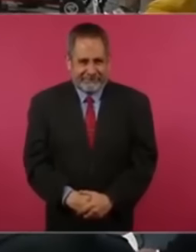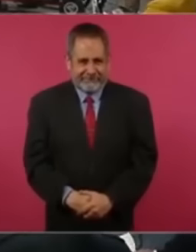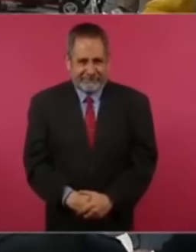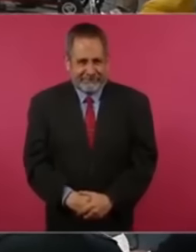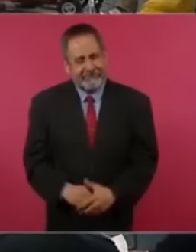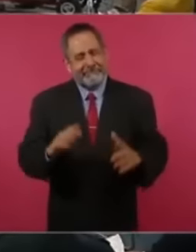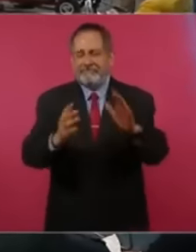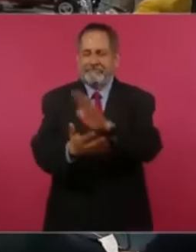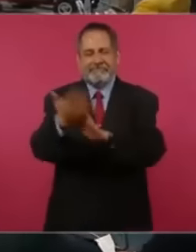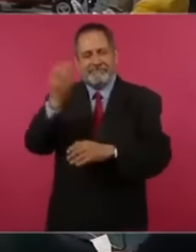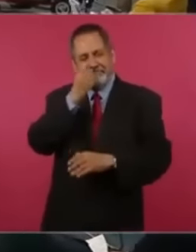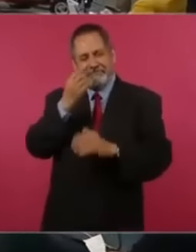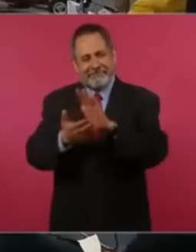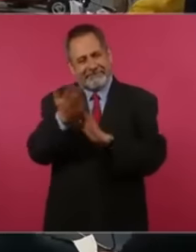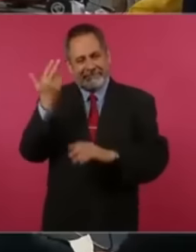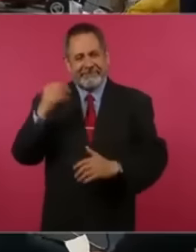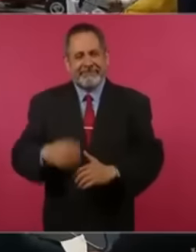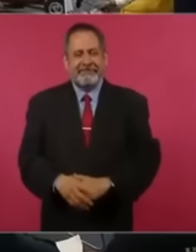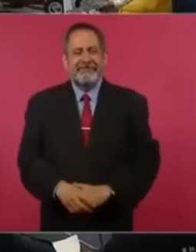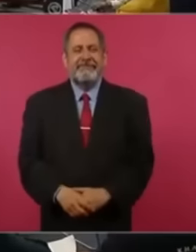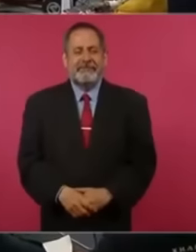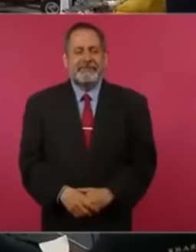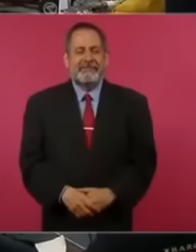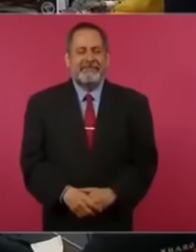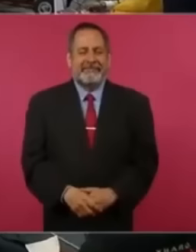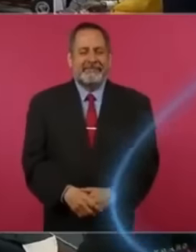gracias. Ya, vámonos a cenar.